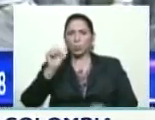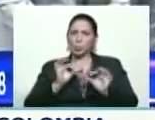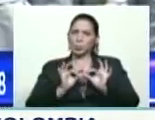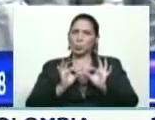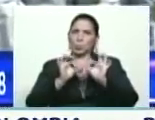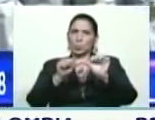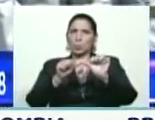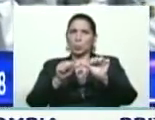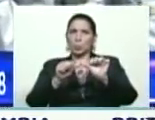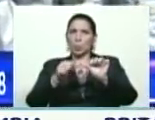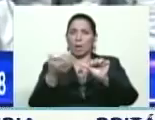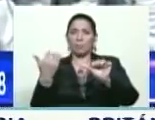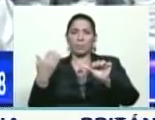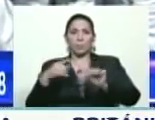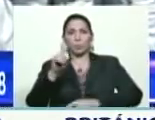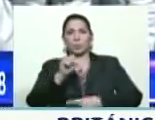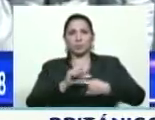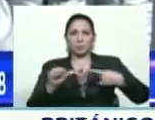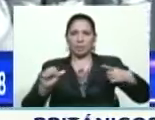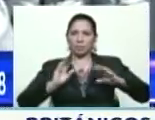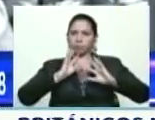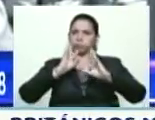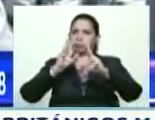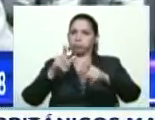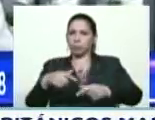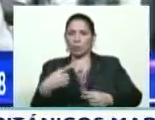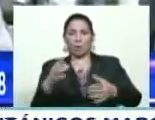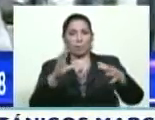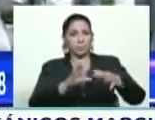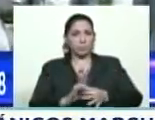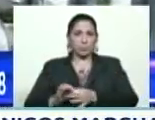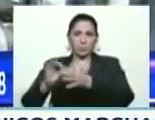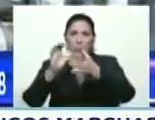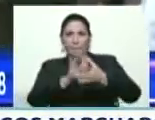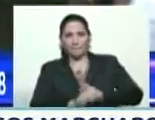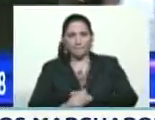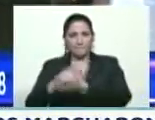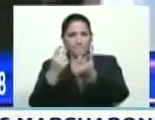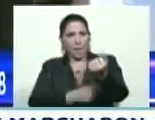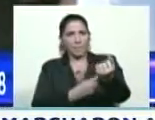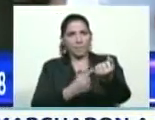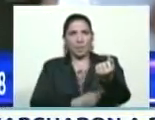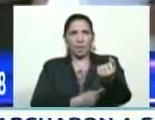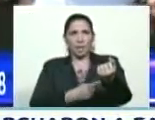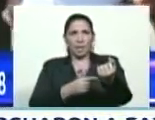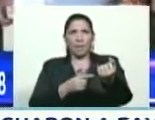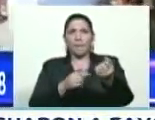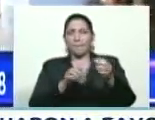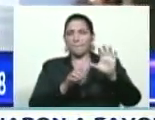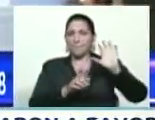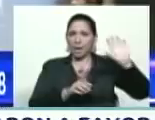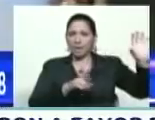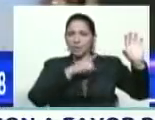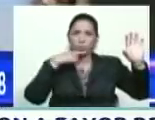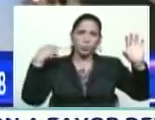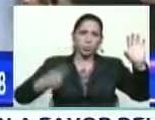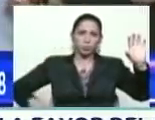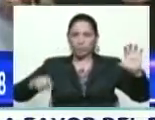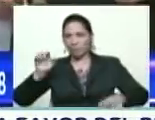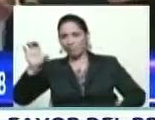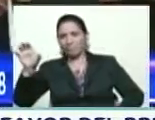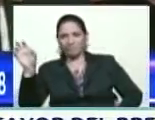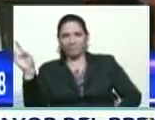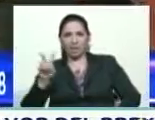por supuesto, ha estrechado aún más estos lazos, por supuesto, de hermandad entre ambos países. Ahora